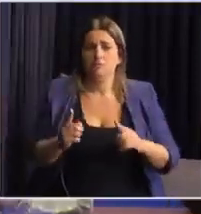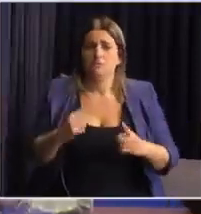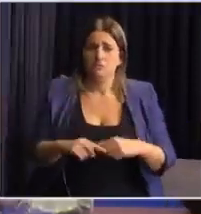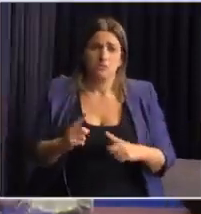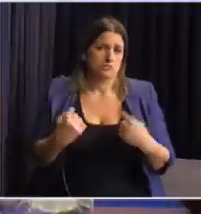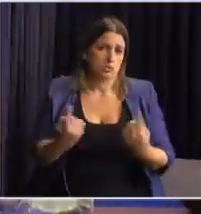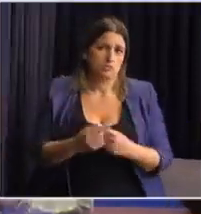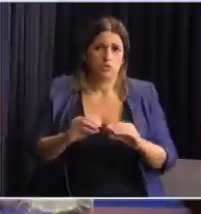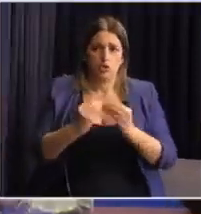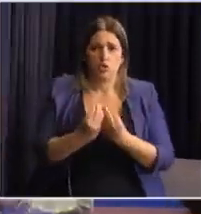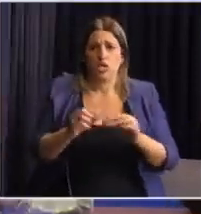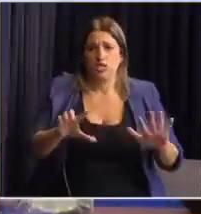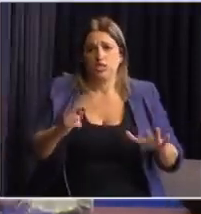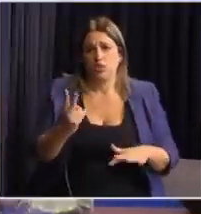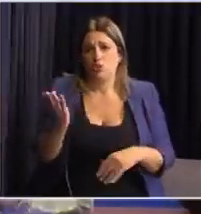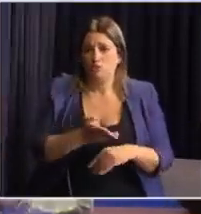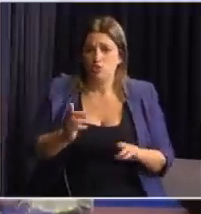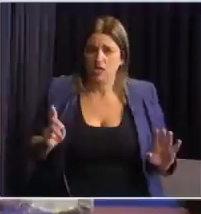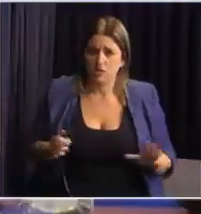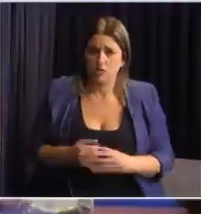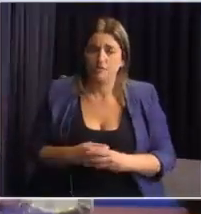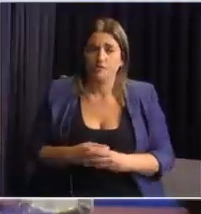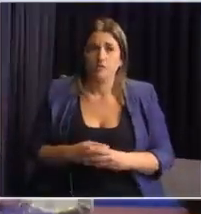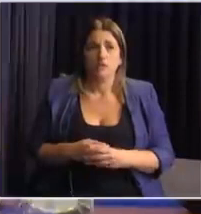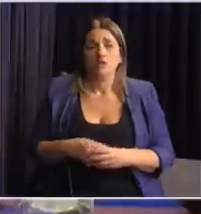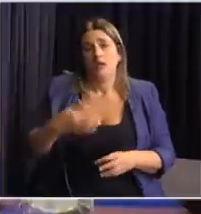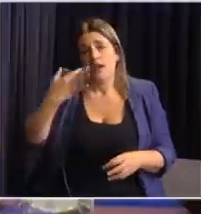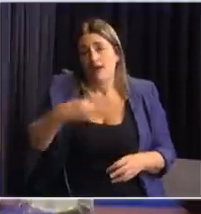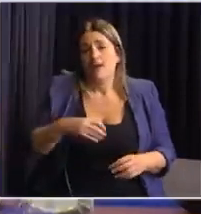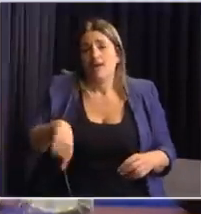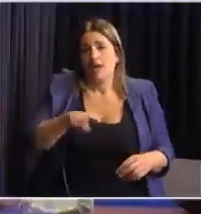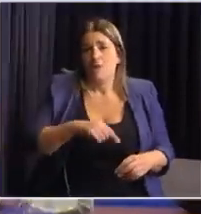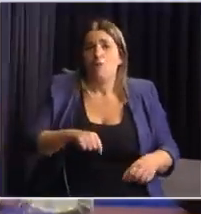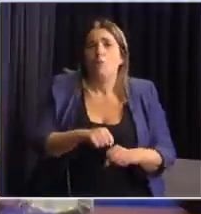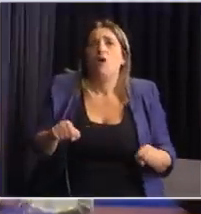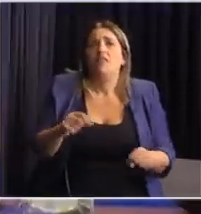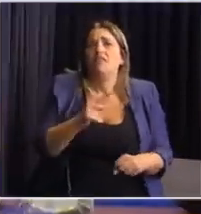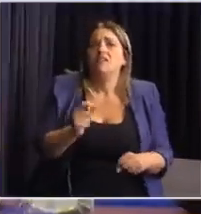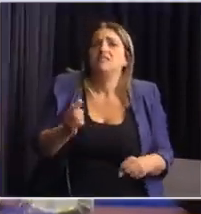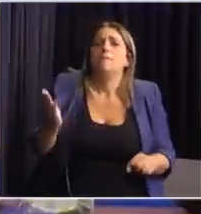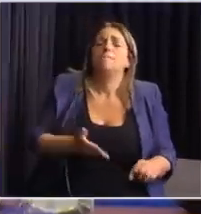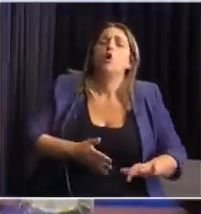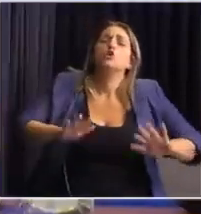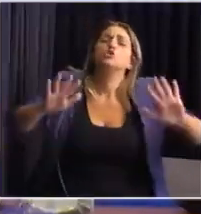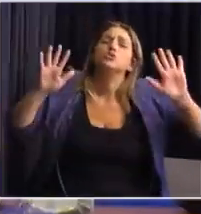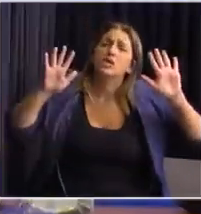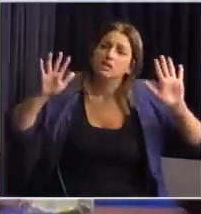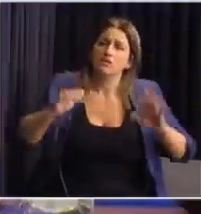está en un 72%. Consideramos que es un buen guarismo, pero podía haber sido del 100% de haber